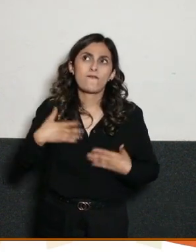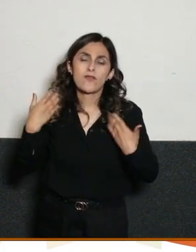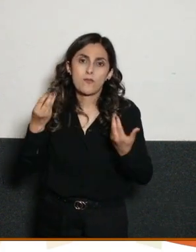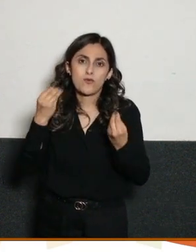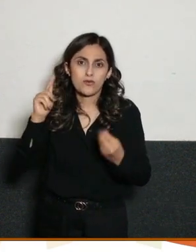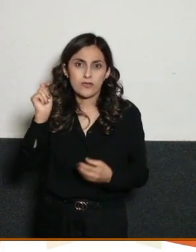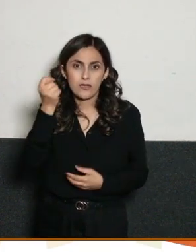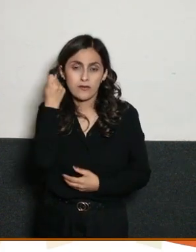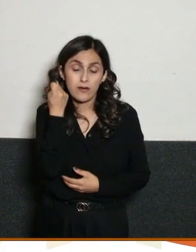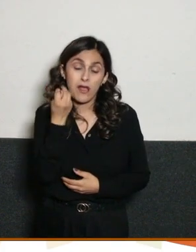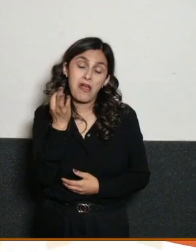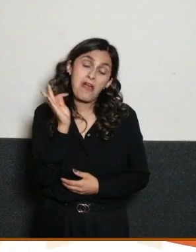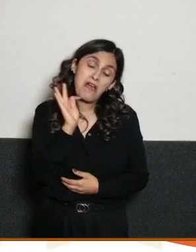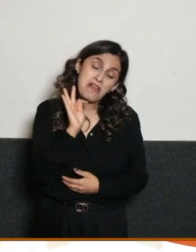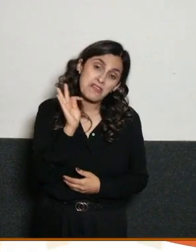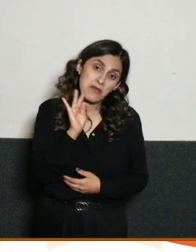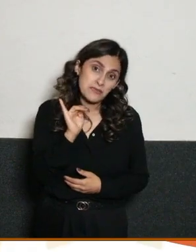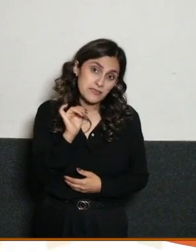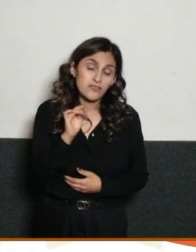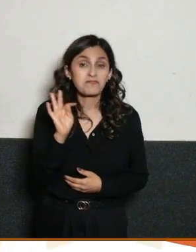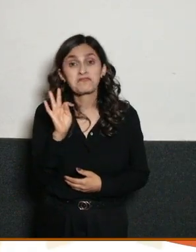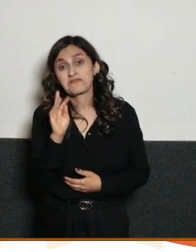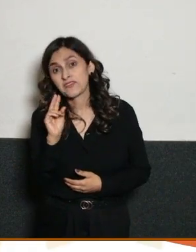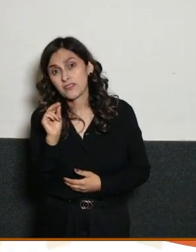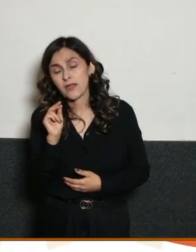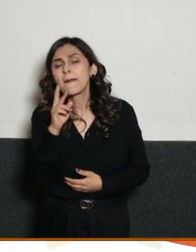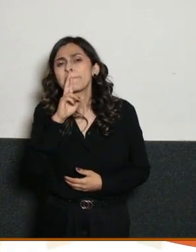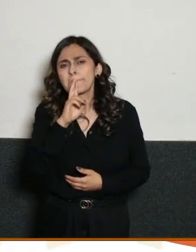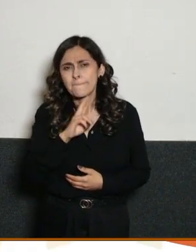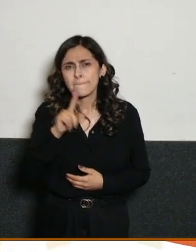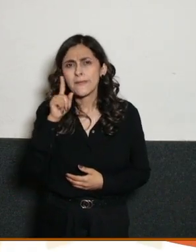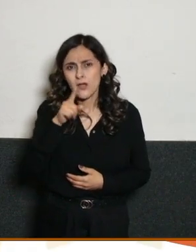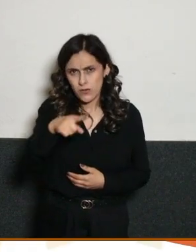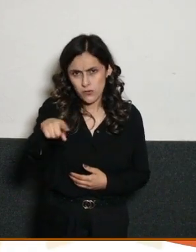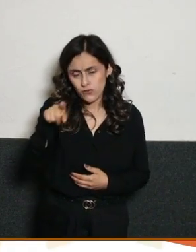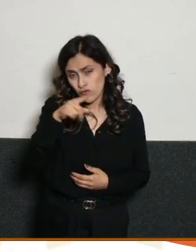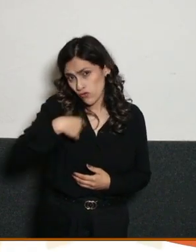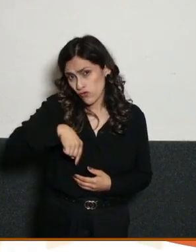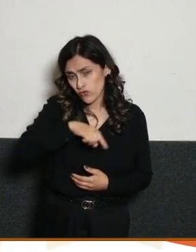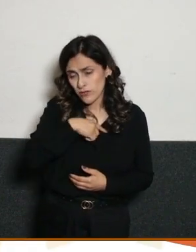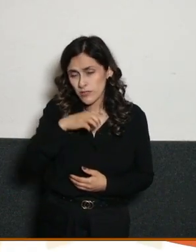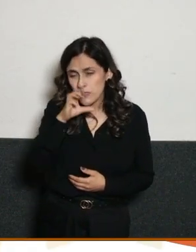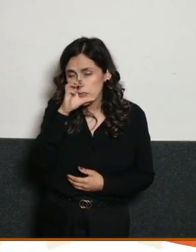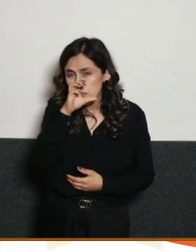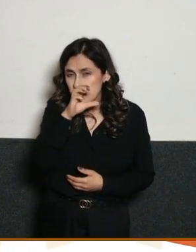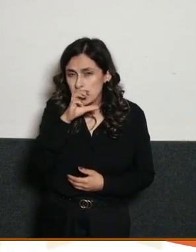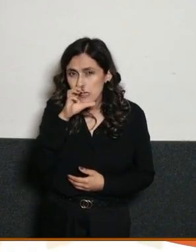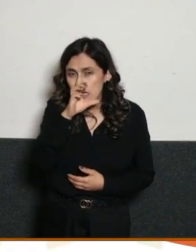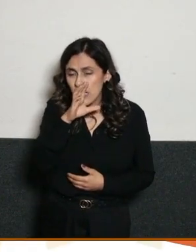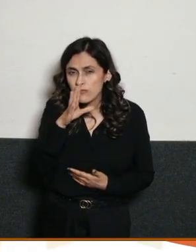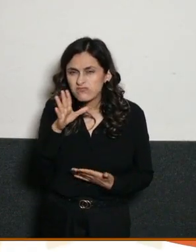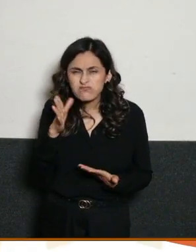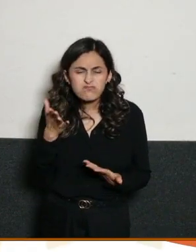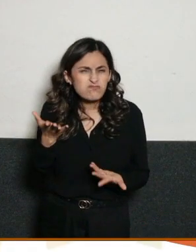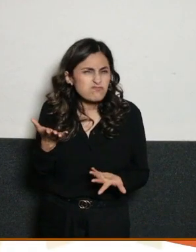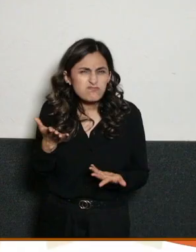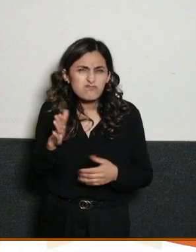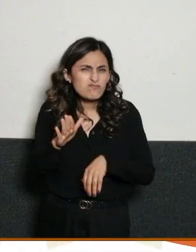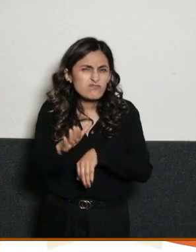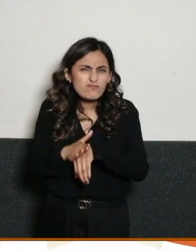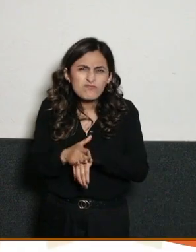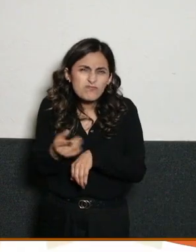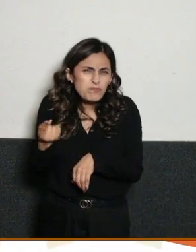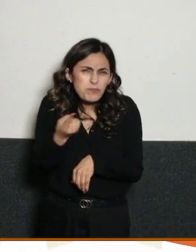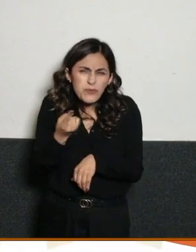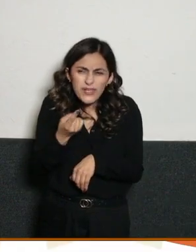Entonces, es mejor, me parece, que nosotros seamos curiosos y empecemos a entender, bueno, ¿por qué tanto escándalo